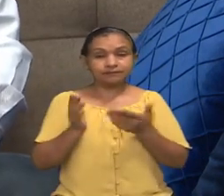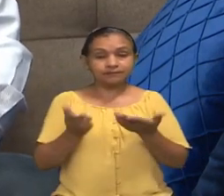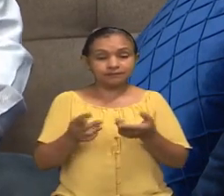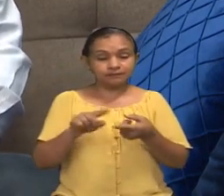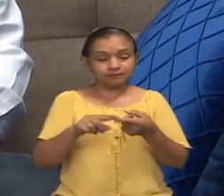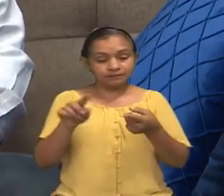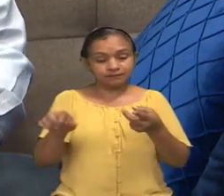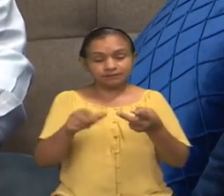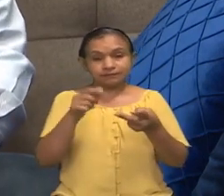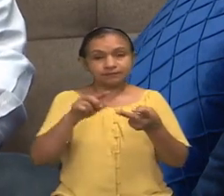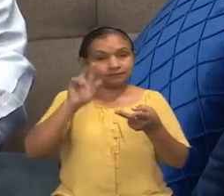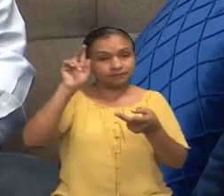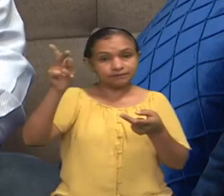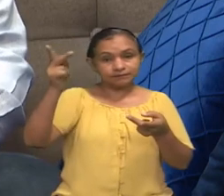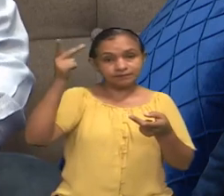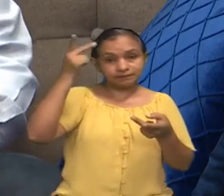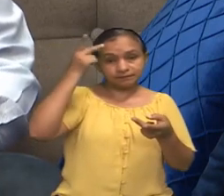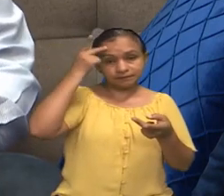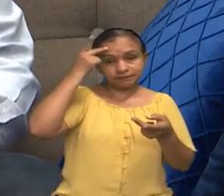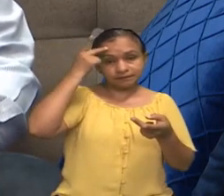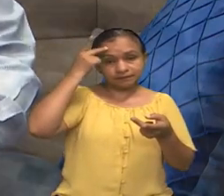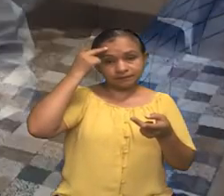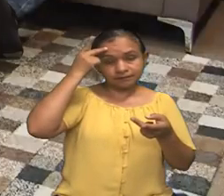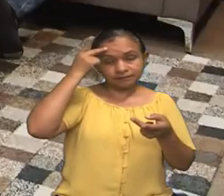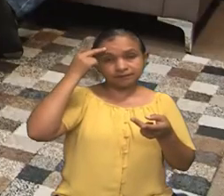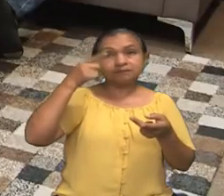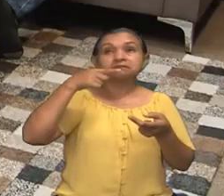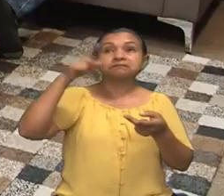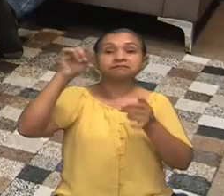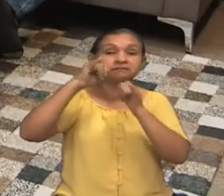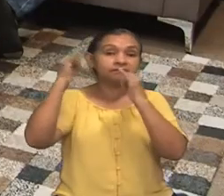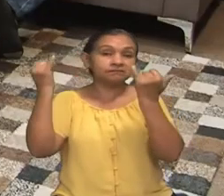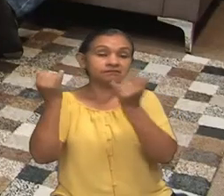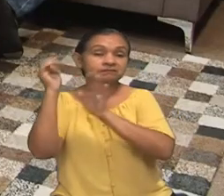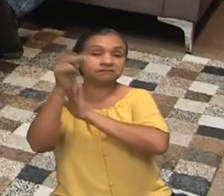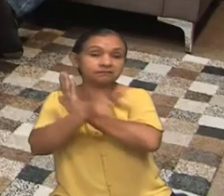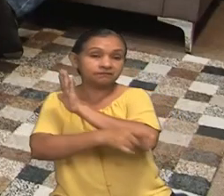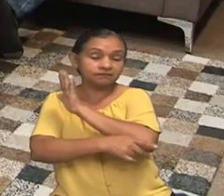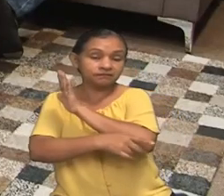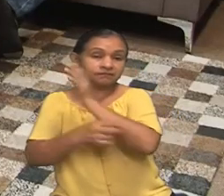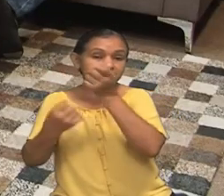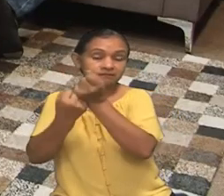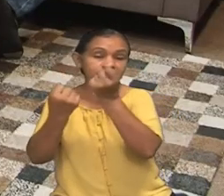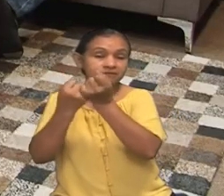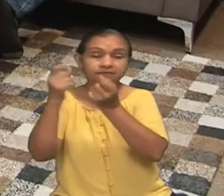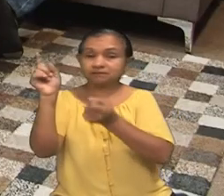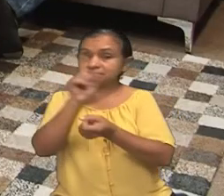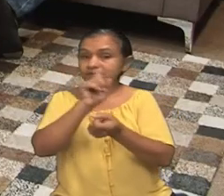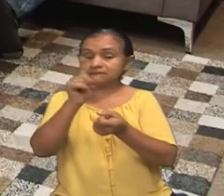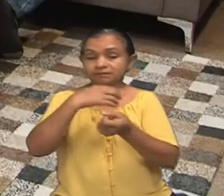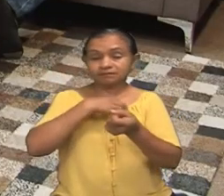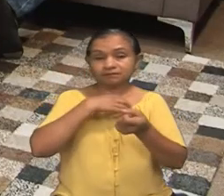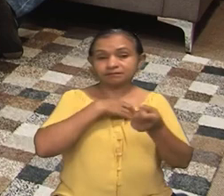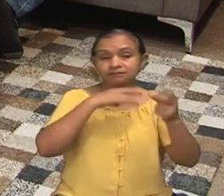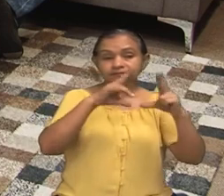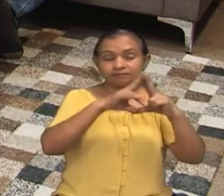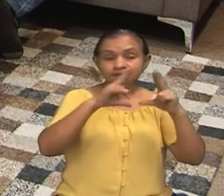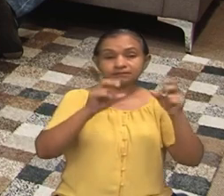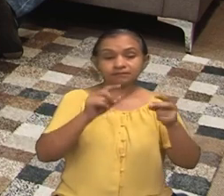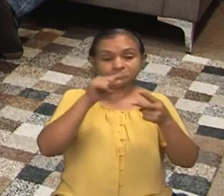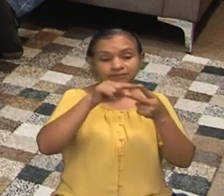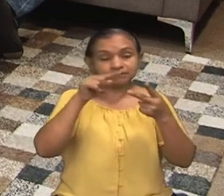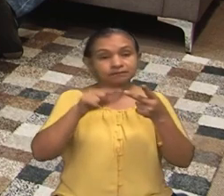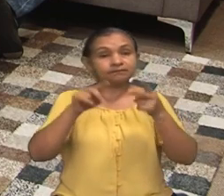las políticas ahora no están a cargo de los vaivenes y ribetes de la cooperación internacional. Muy importantes esos dos